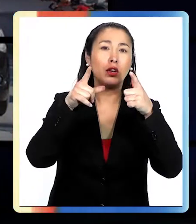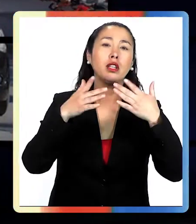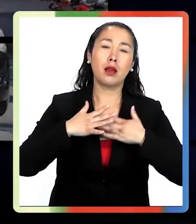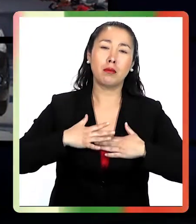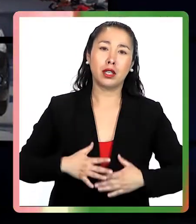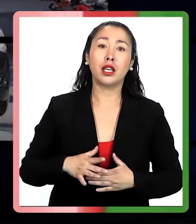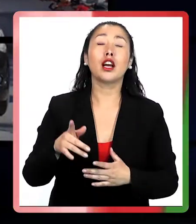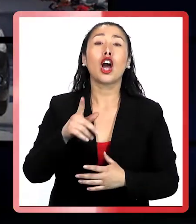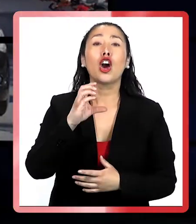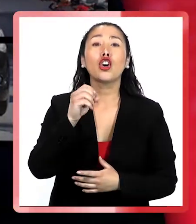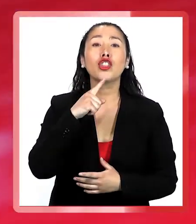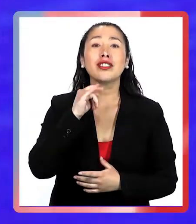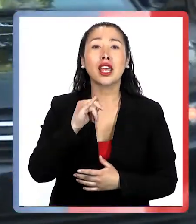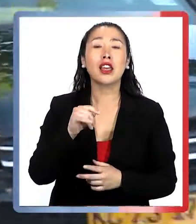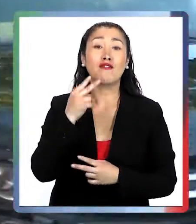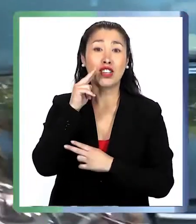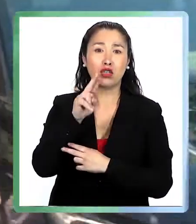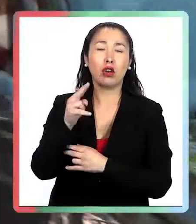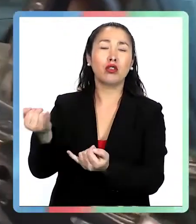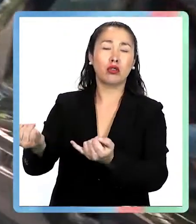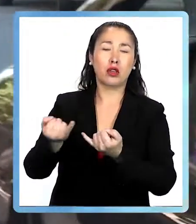es de Contivisión.